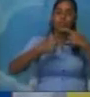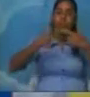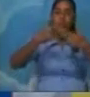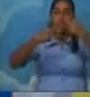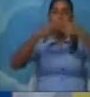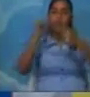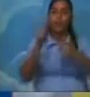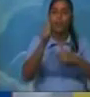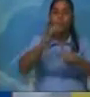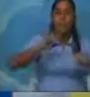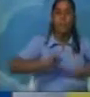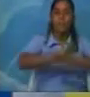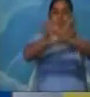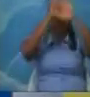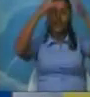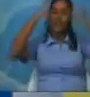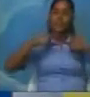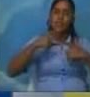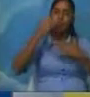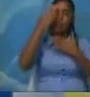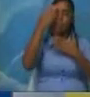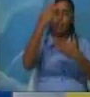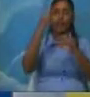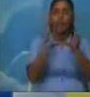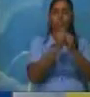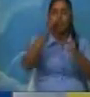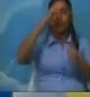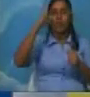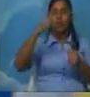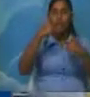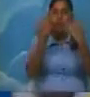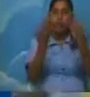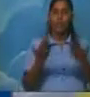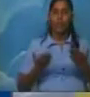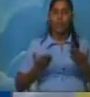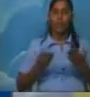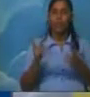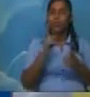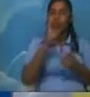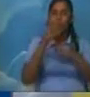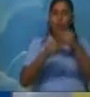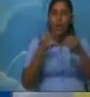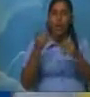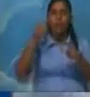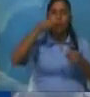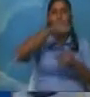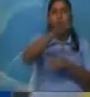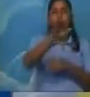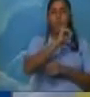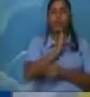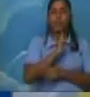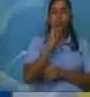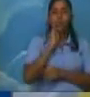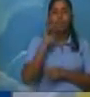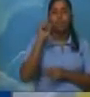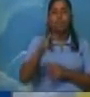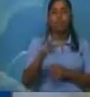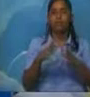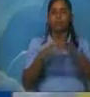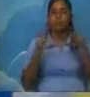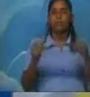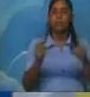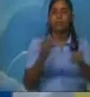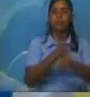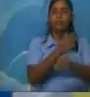cada mañana seamos agradecidos con lo que Dios nos ha dado no hagamos como el pueblo de Israel quizás nunca veo a uno de